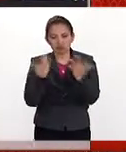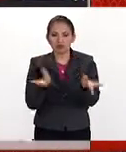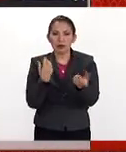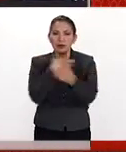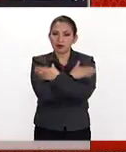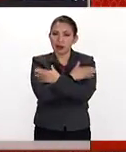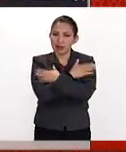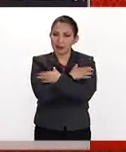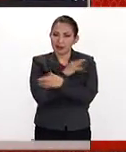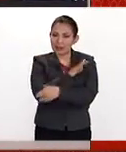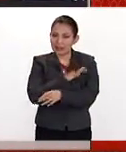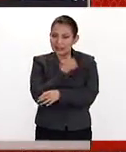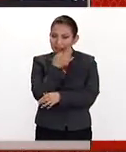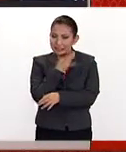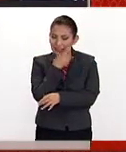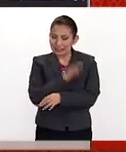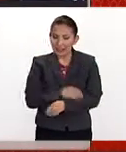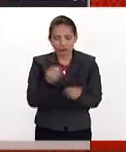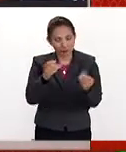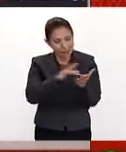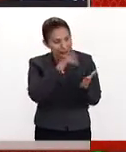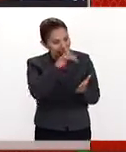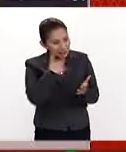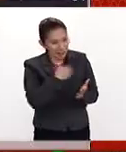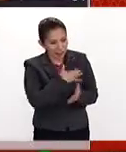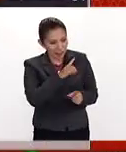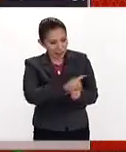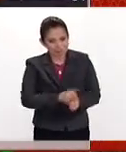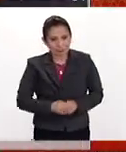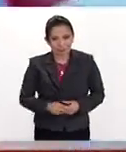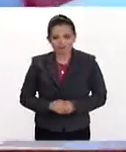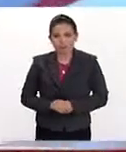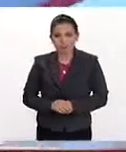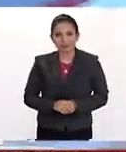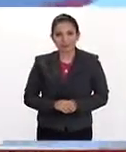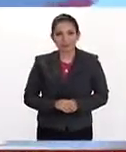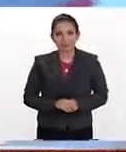abrazo y felices fiestas. Igualmente, ya no nos muchas volvemos gracias, a ver tengan buen antes. día. Hasta luego. Hasta luego.